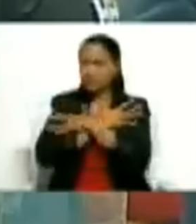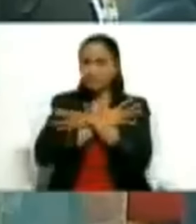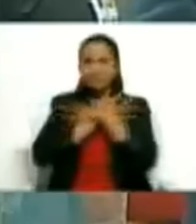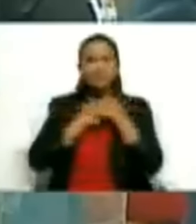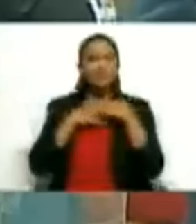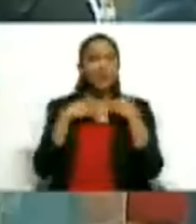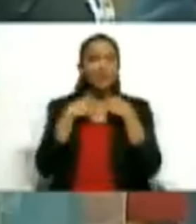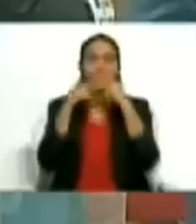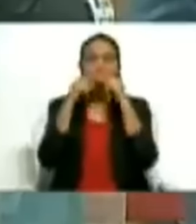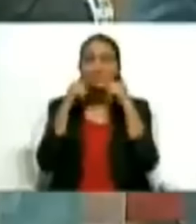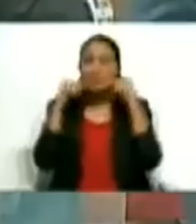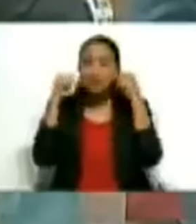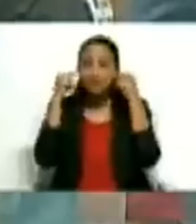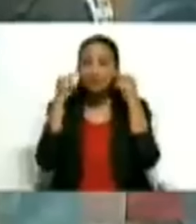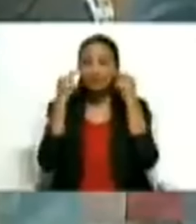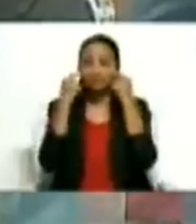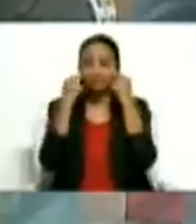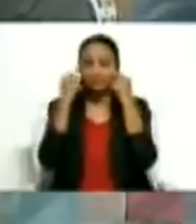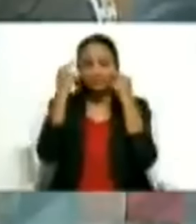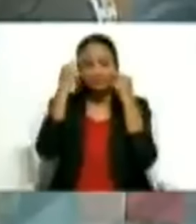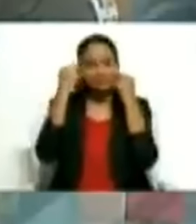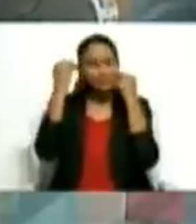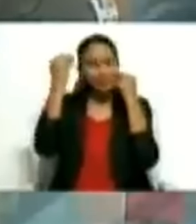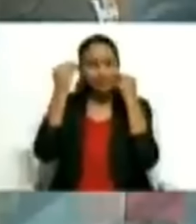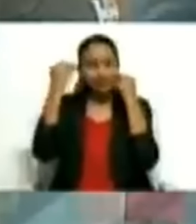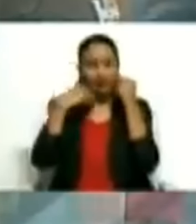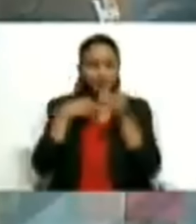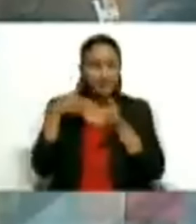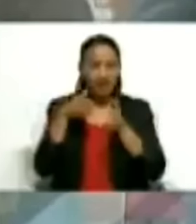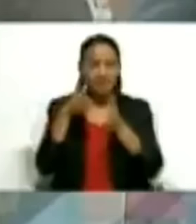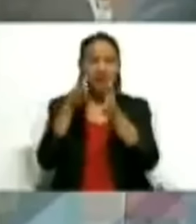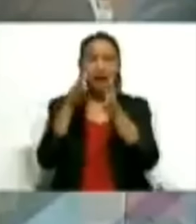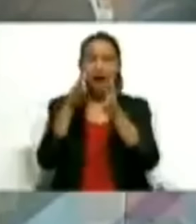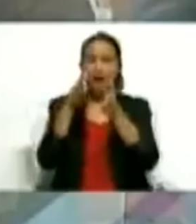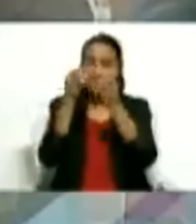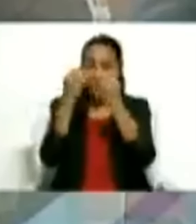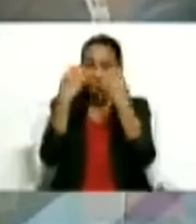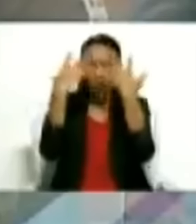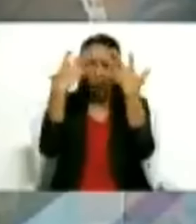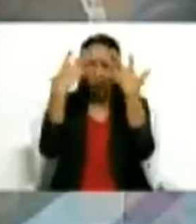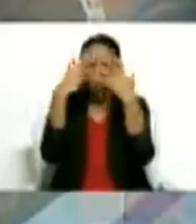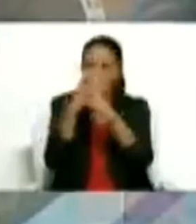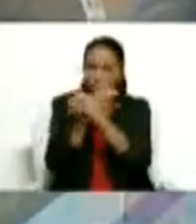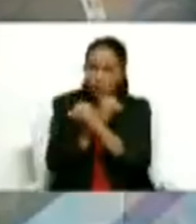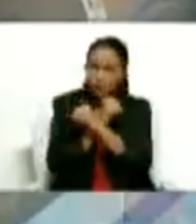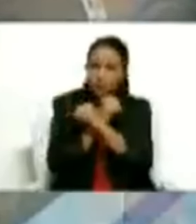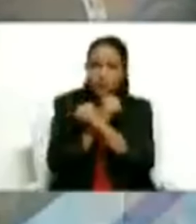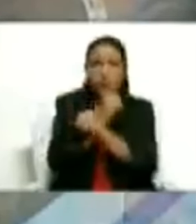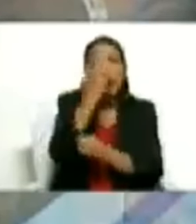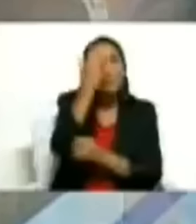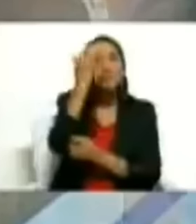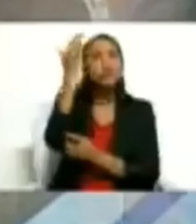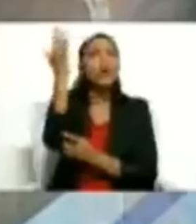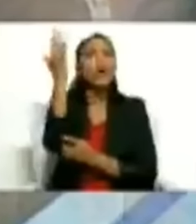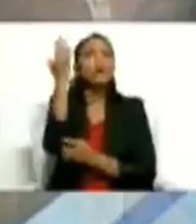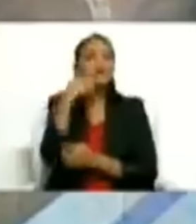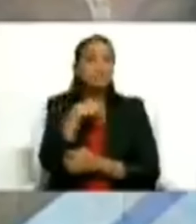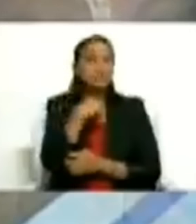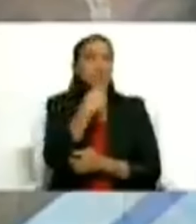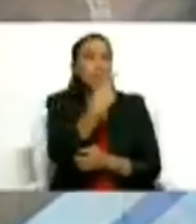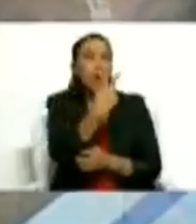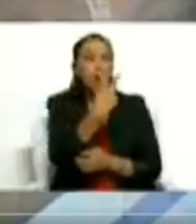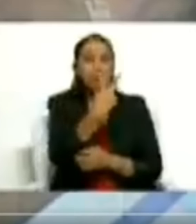en mi caminar, en mi sombra, en mi brillo, en mi voz, en mis sueños, en mis recuerdos, en mi risa,